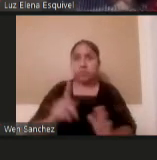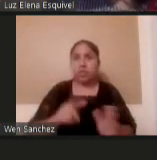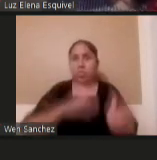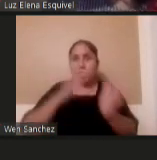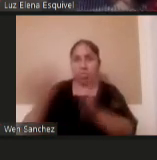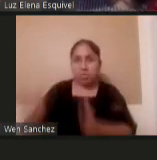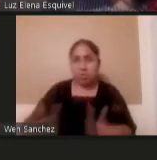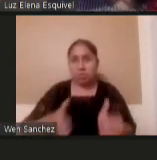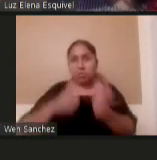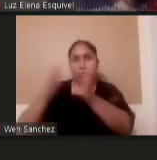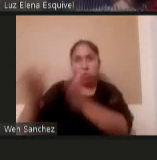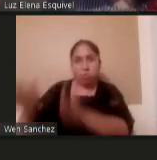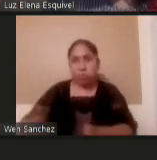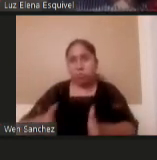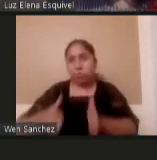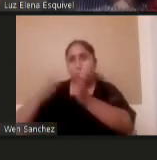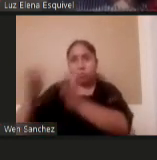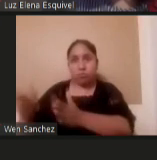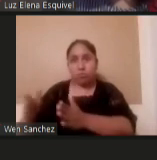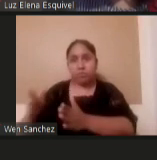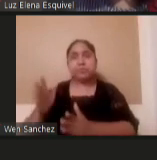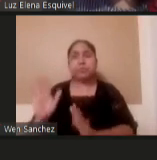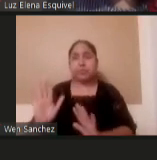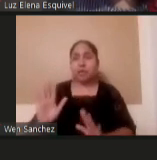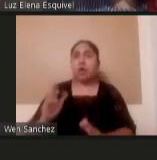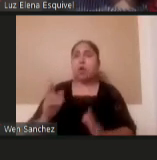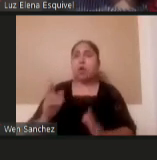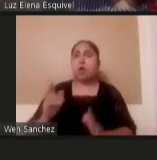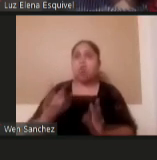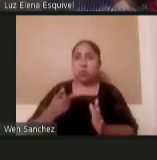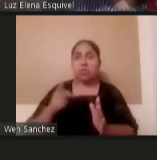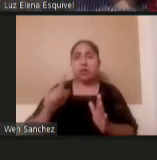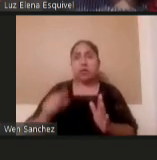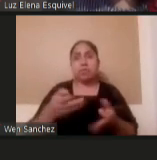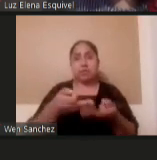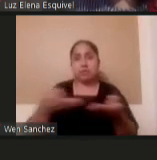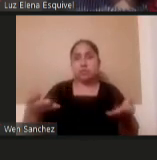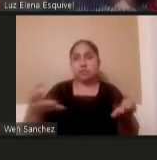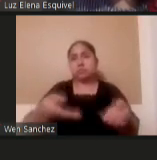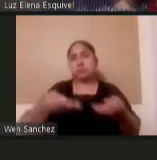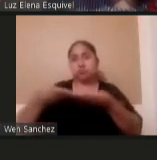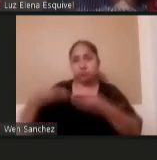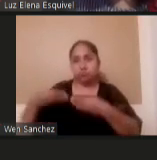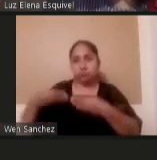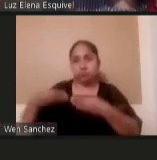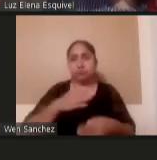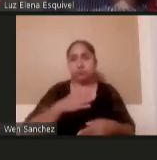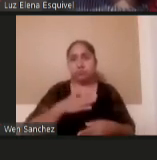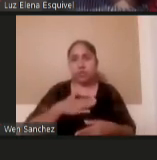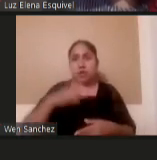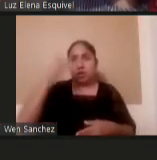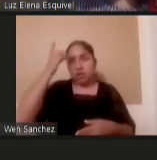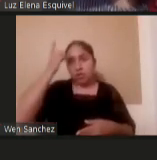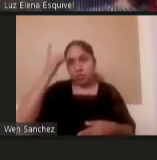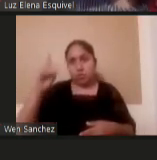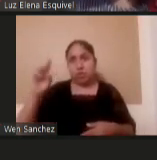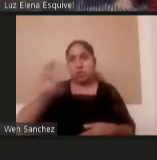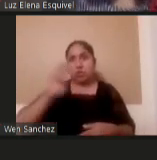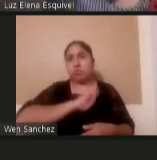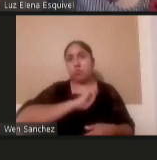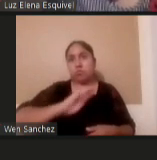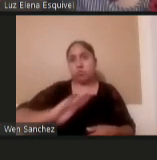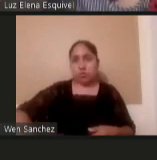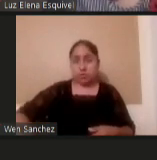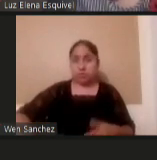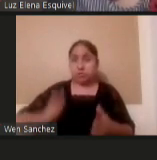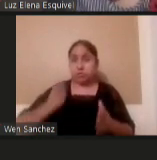con lo establecido por el artículo 29, fracción 27 del Código Municipal para el Estado de Chihuahua, sin